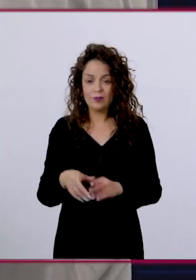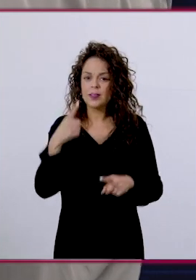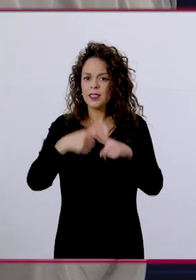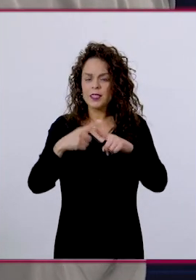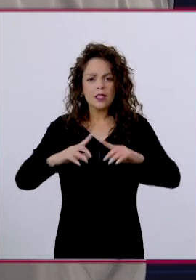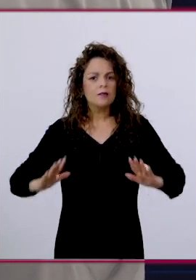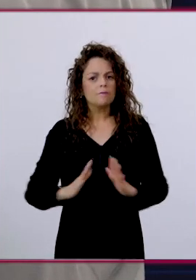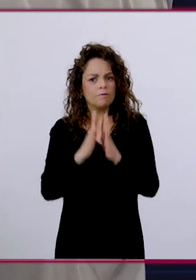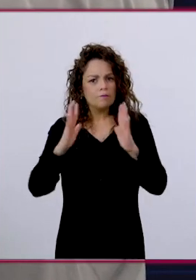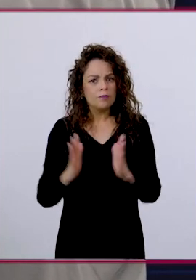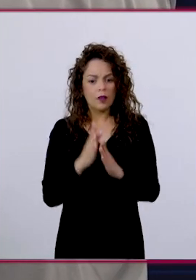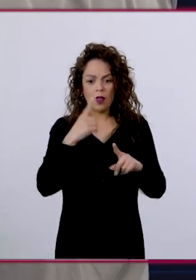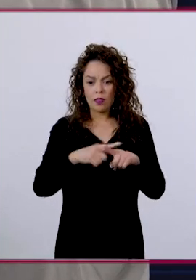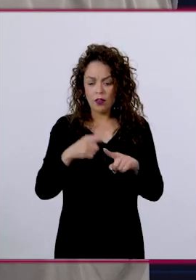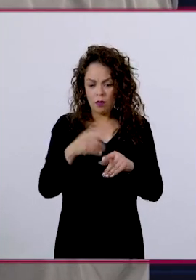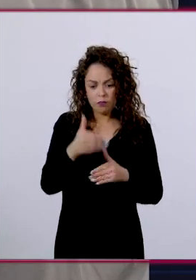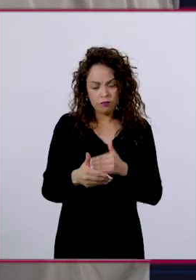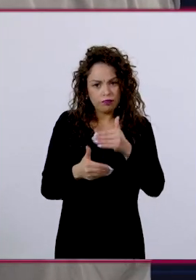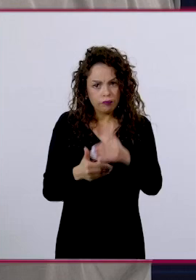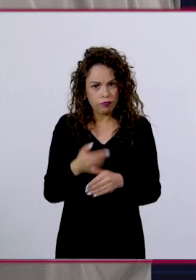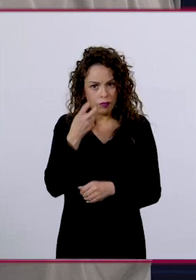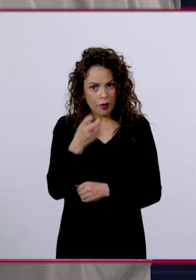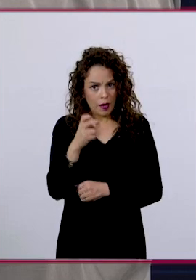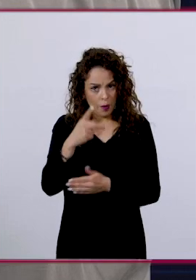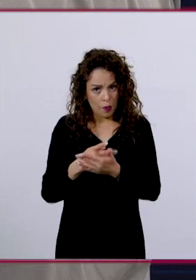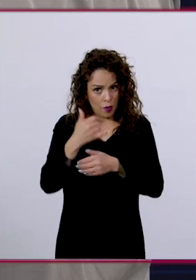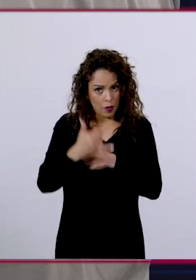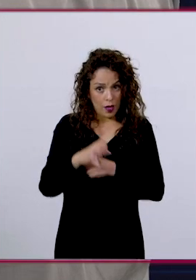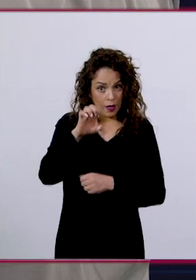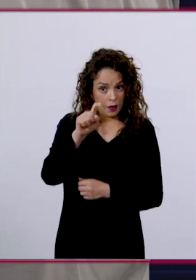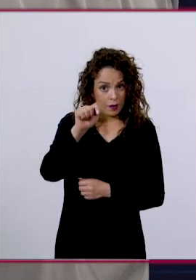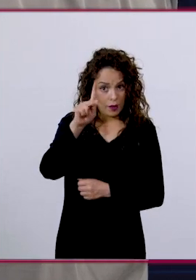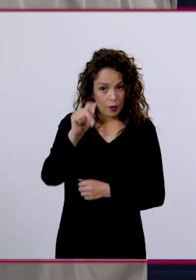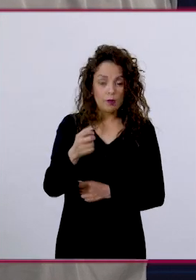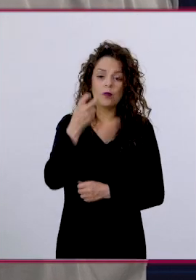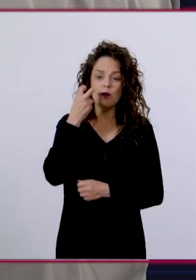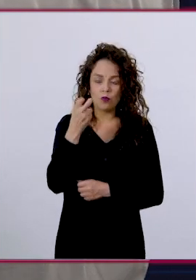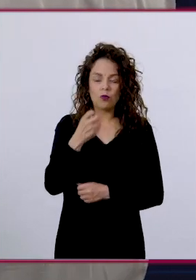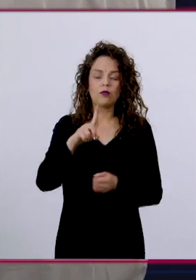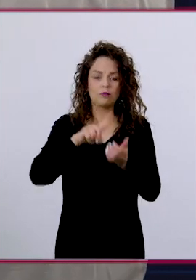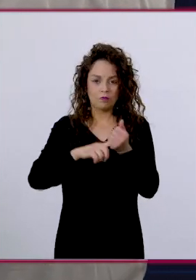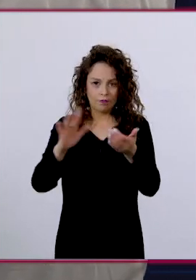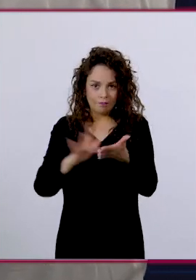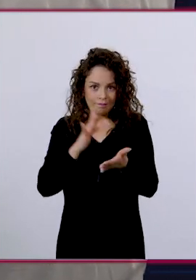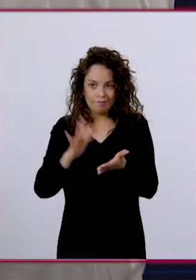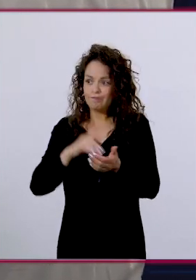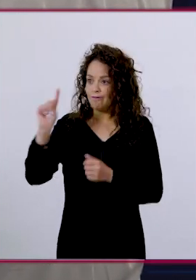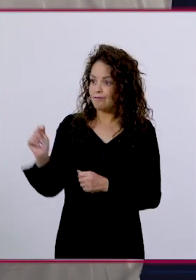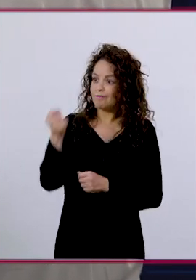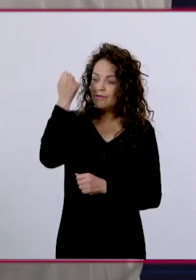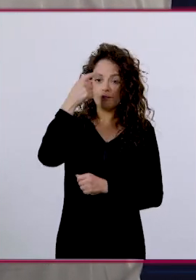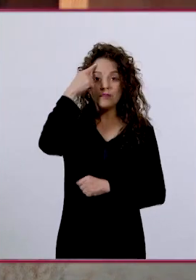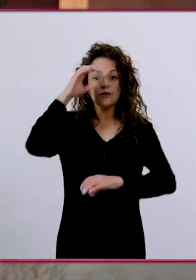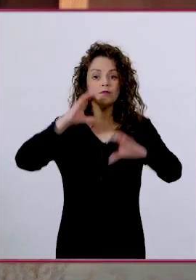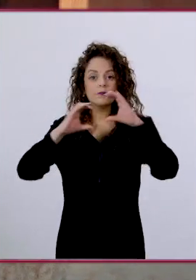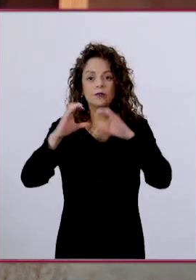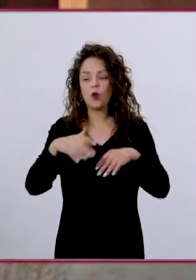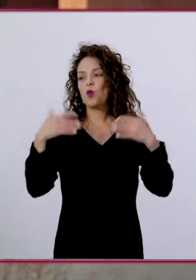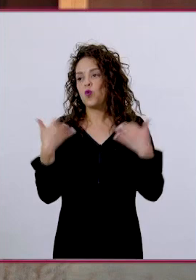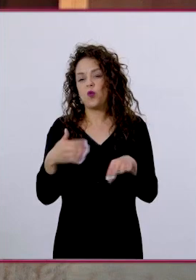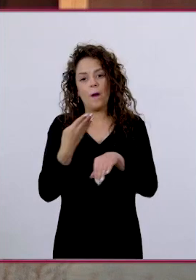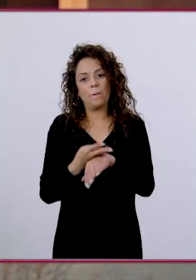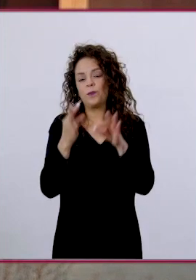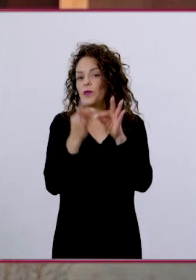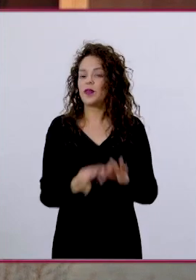en las diversas etapas del proyecto, por lo que las herramientas digitales de apoyo para la comunicación resultan